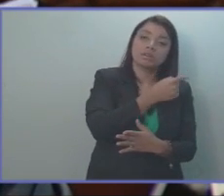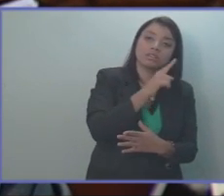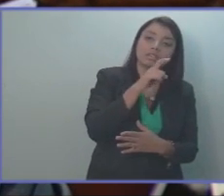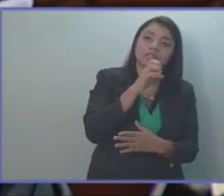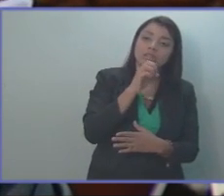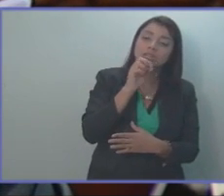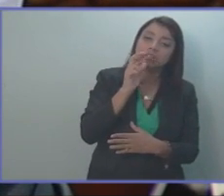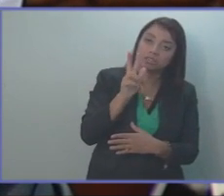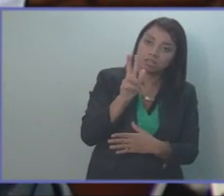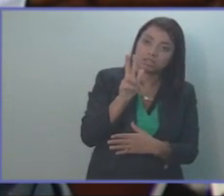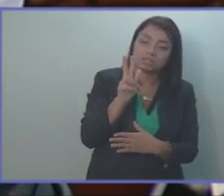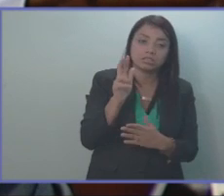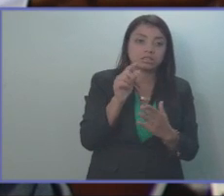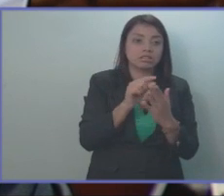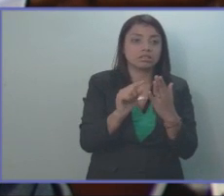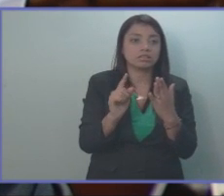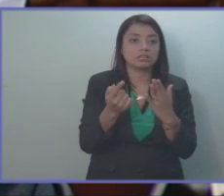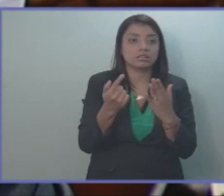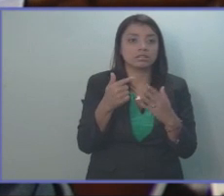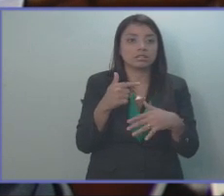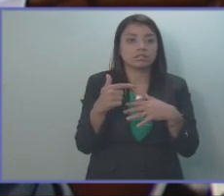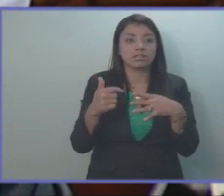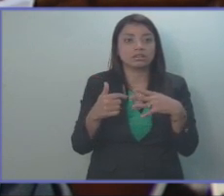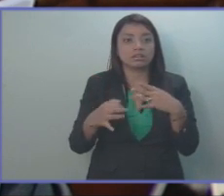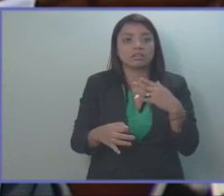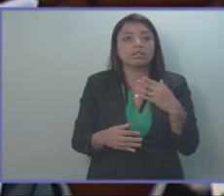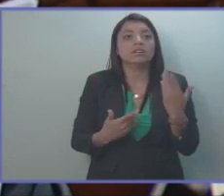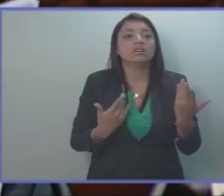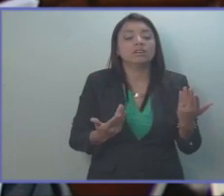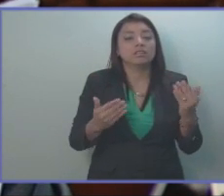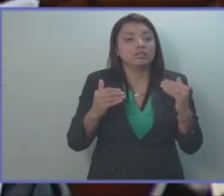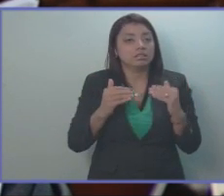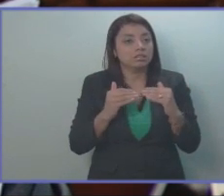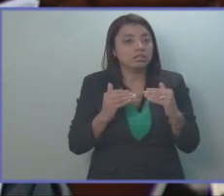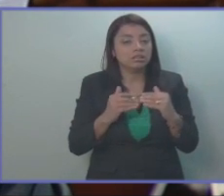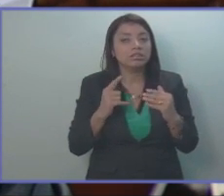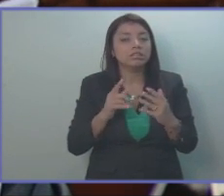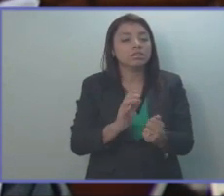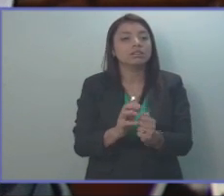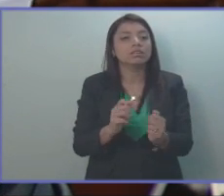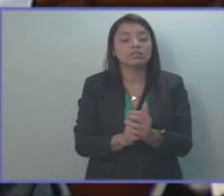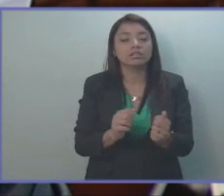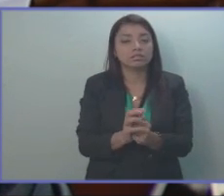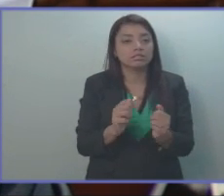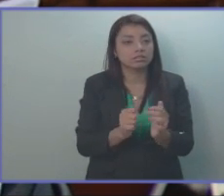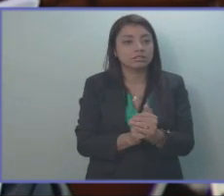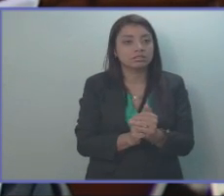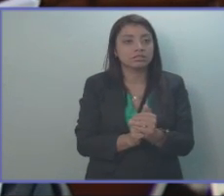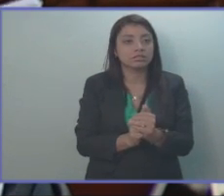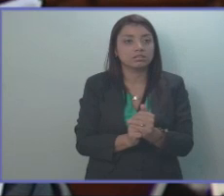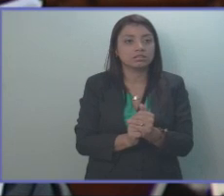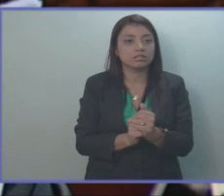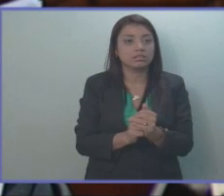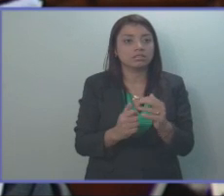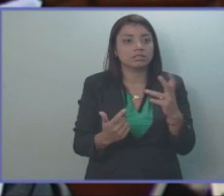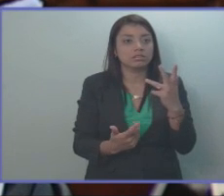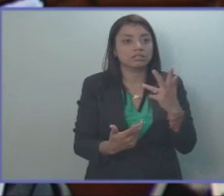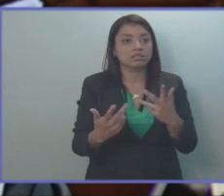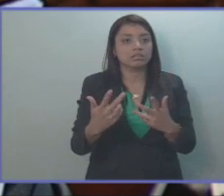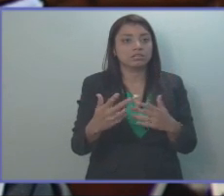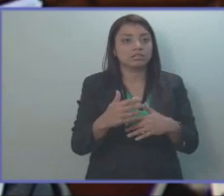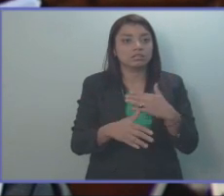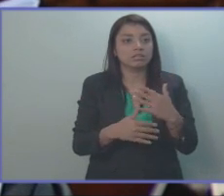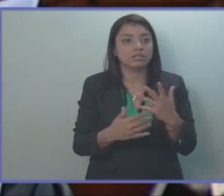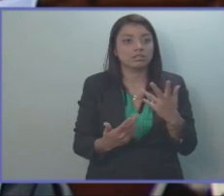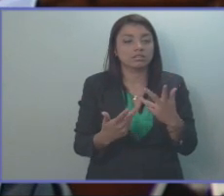inciso primero de la presente ley, y que además presenten problemas de inadaptación